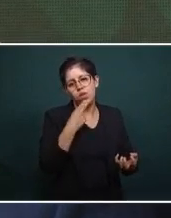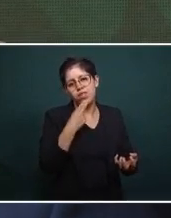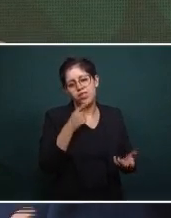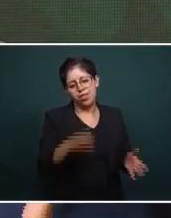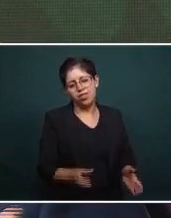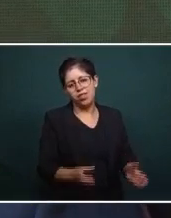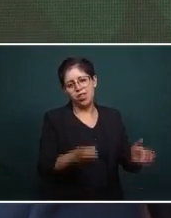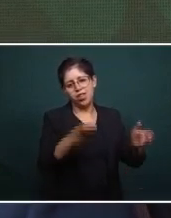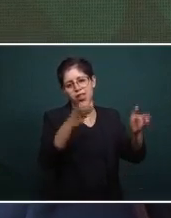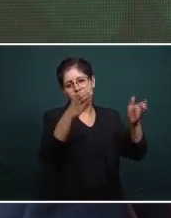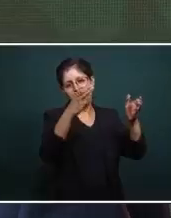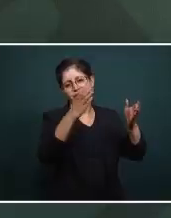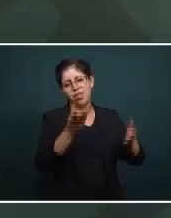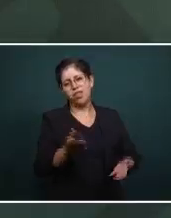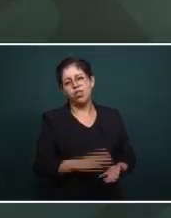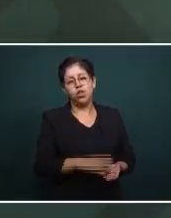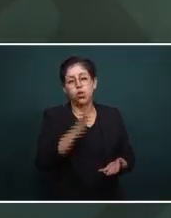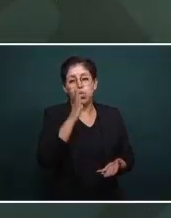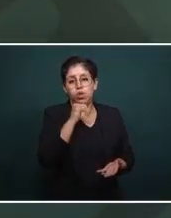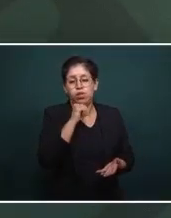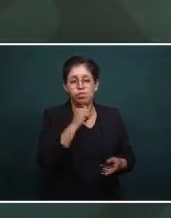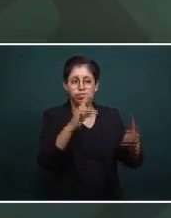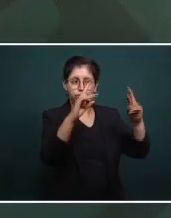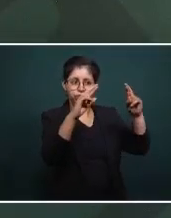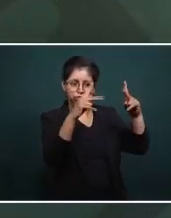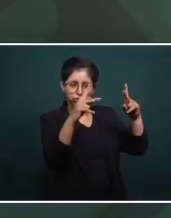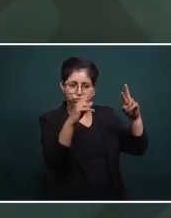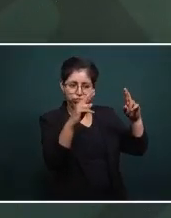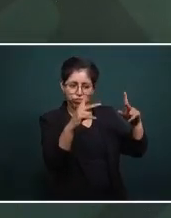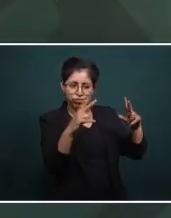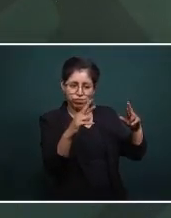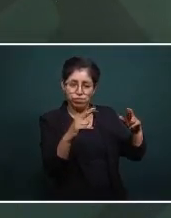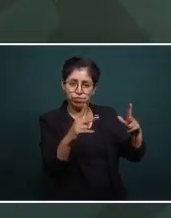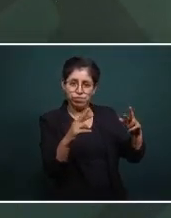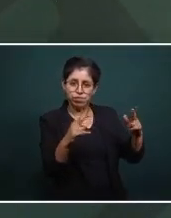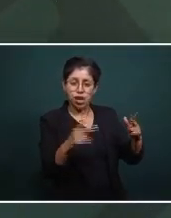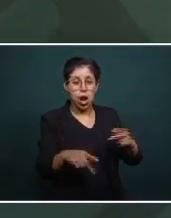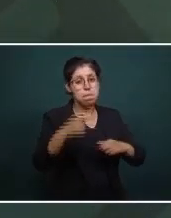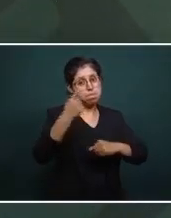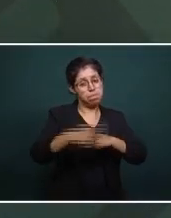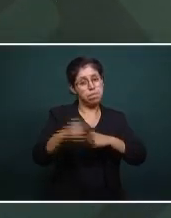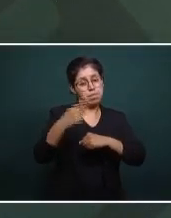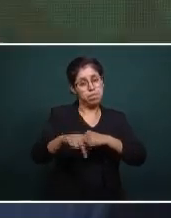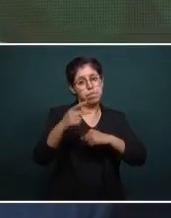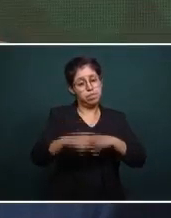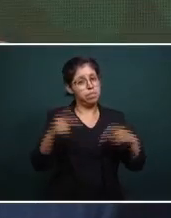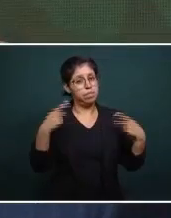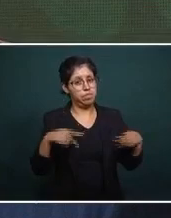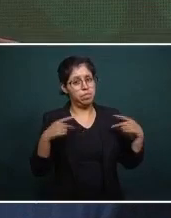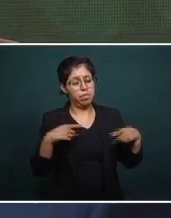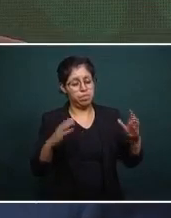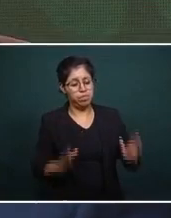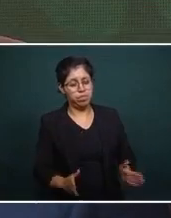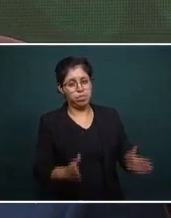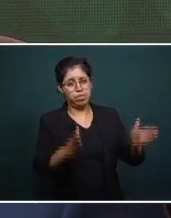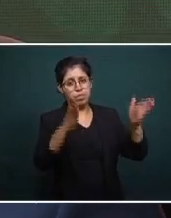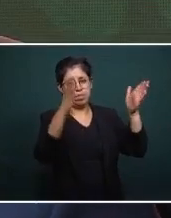y no resistió, sobre todo hubieron temblores y